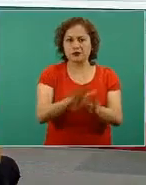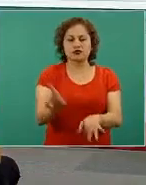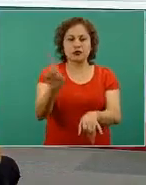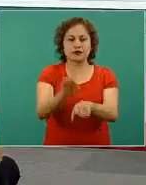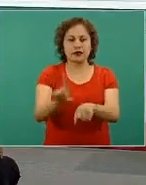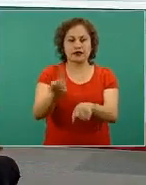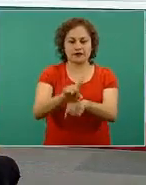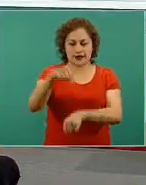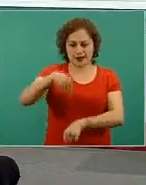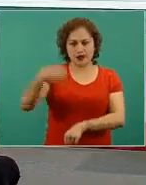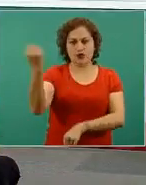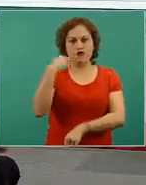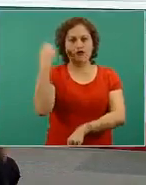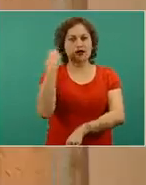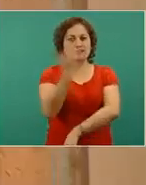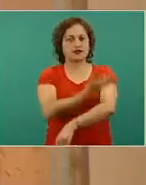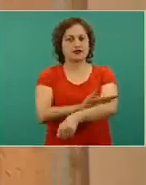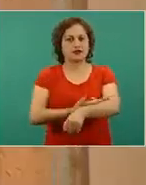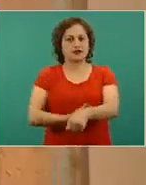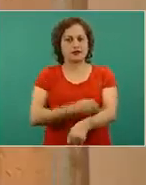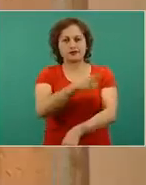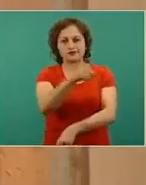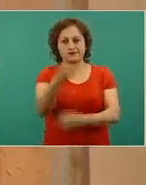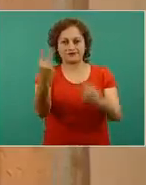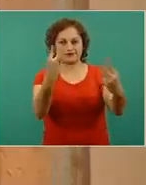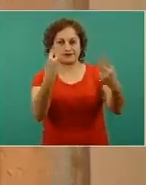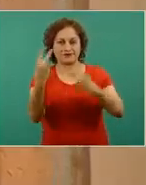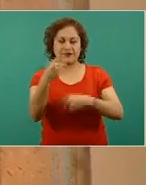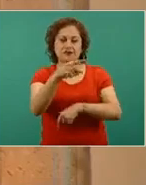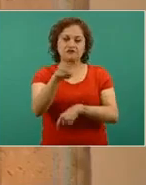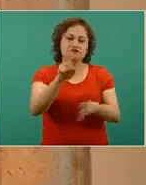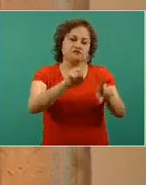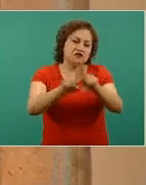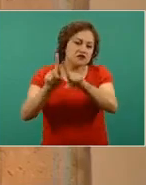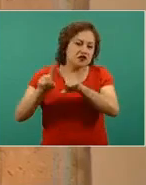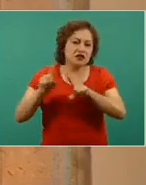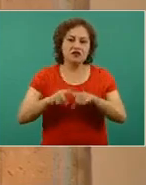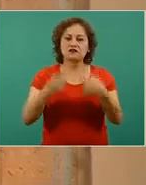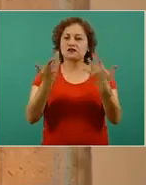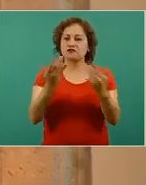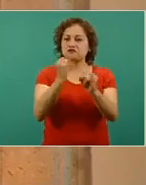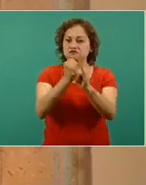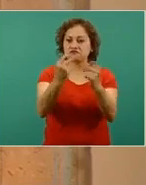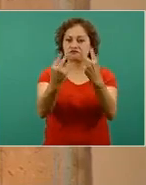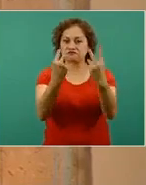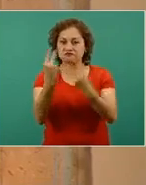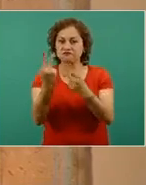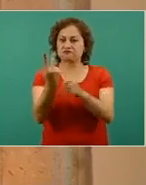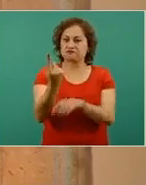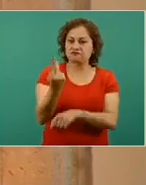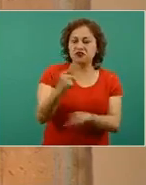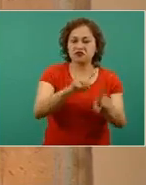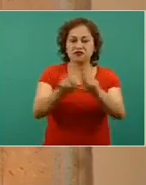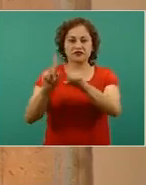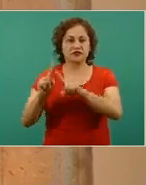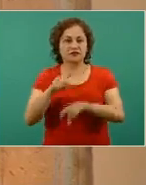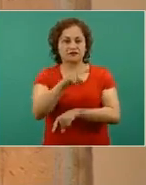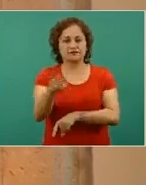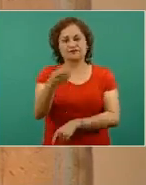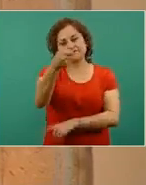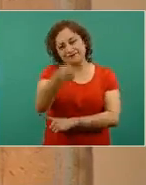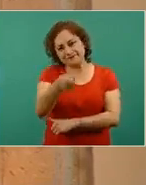prensa desde los diferentes canales de comunicación en donde nos estén atendiendo. Les saludamos con mucho